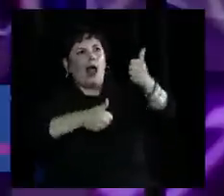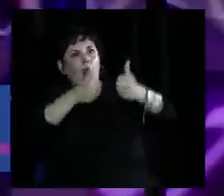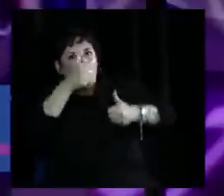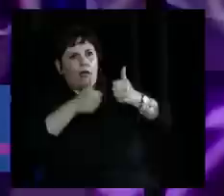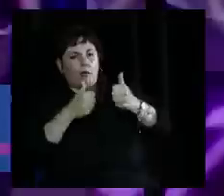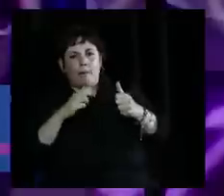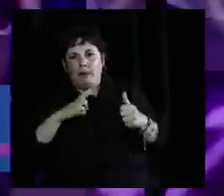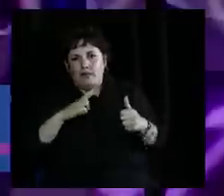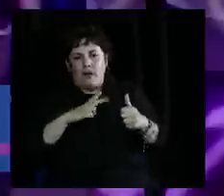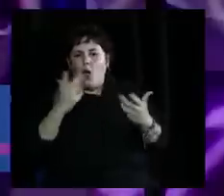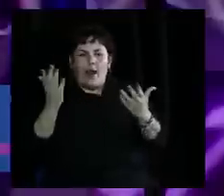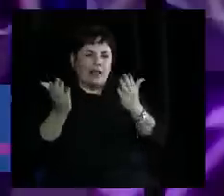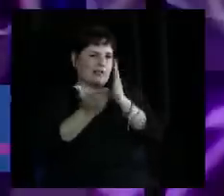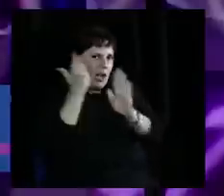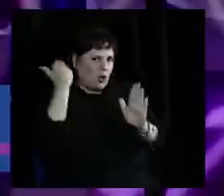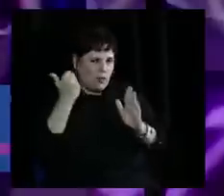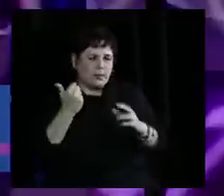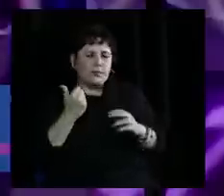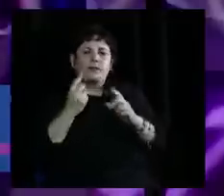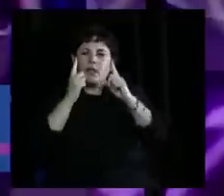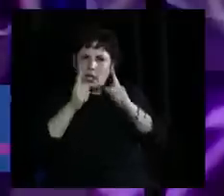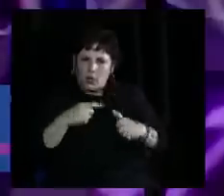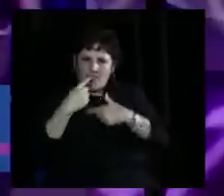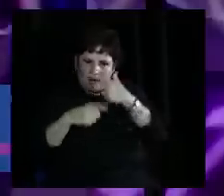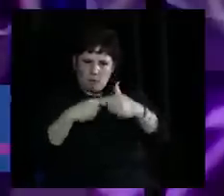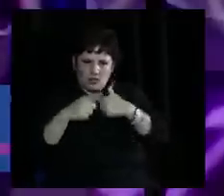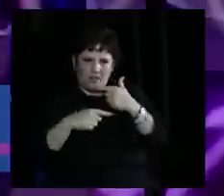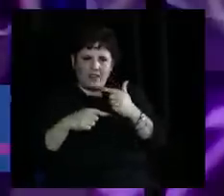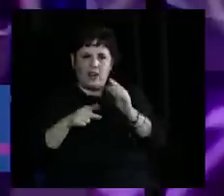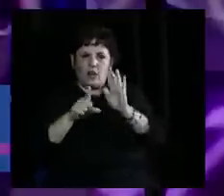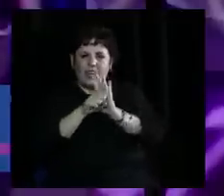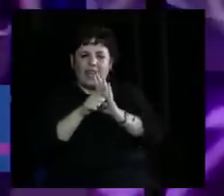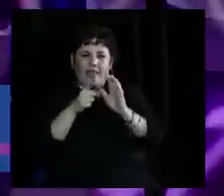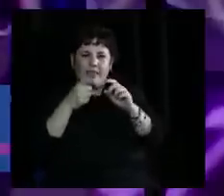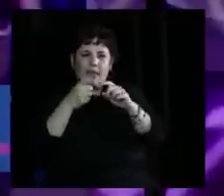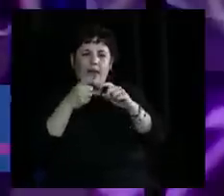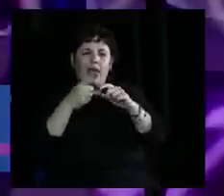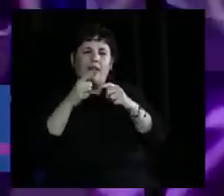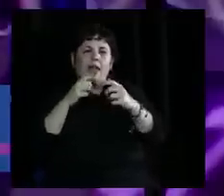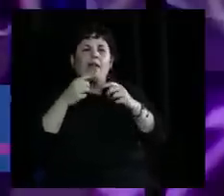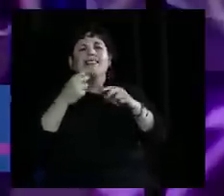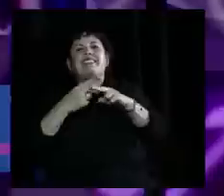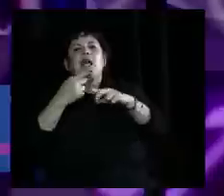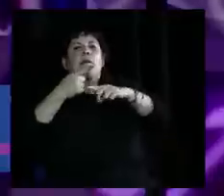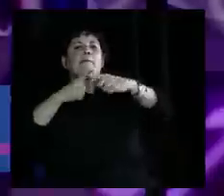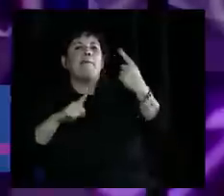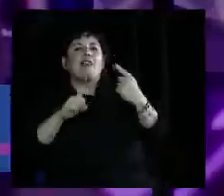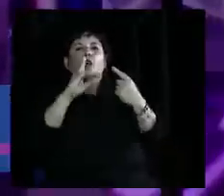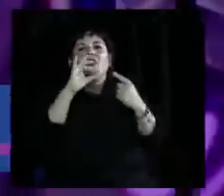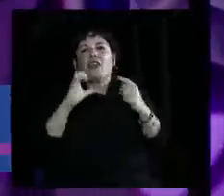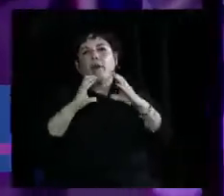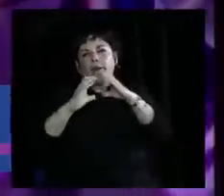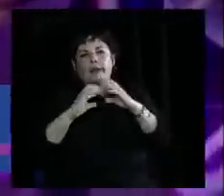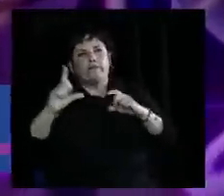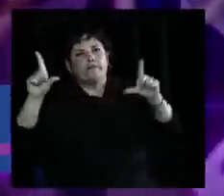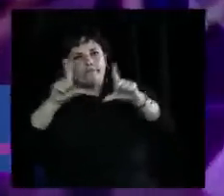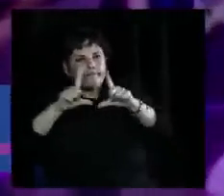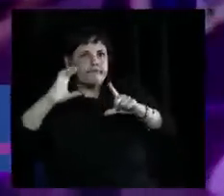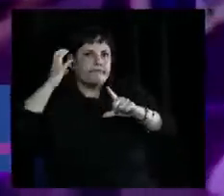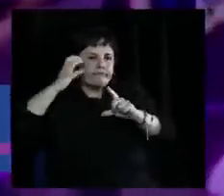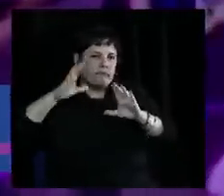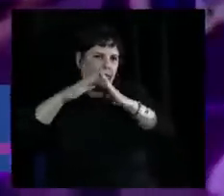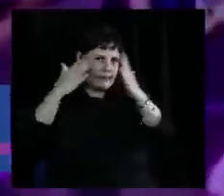operadores y los privados. De eso vamos a hablar igual más adelante cuando hablemos de la ley de medios con Fabián Bernal. Pero ahora nos acompaña Gabriel Soto, que es el presidente de